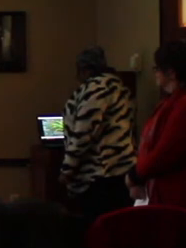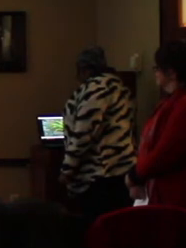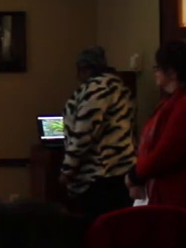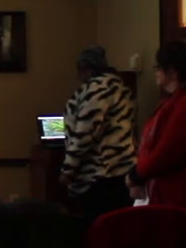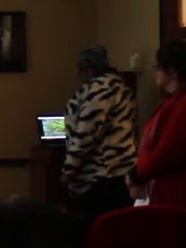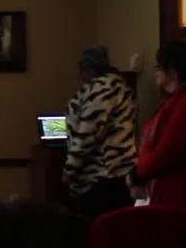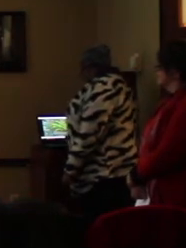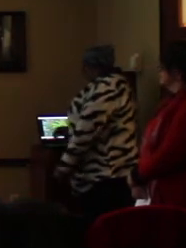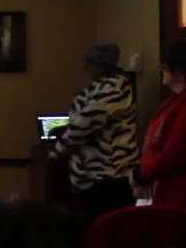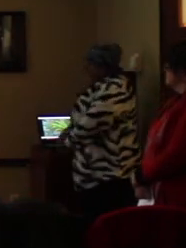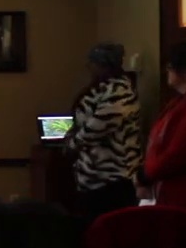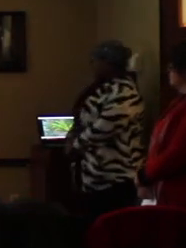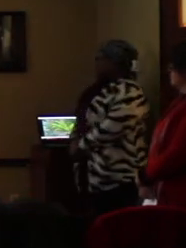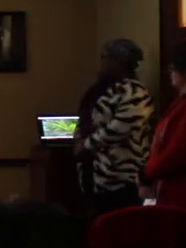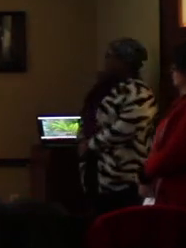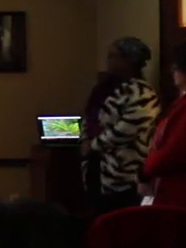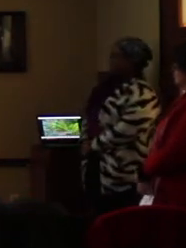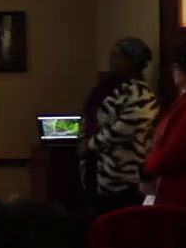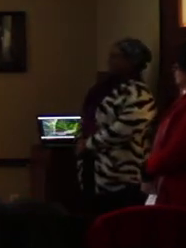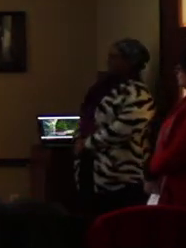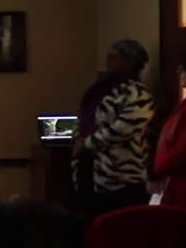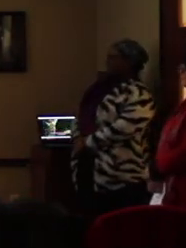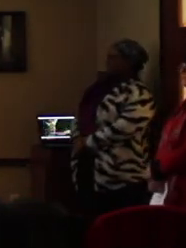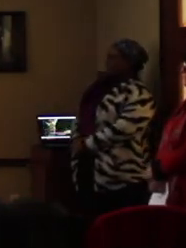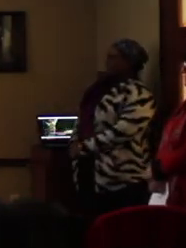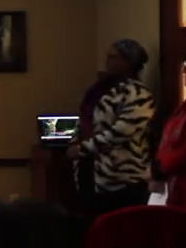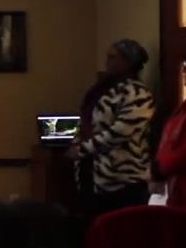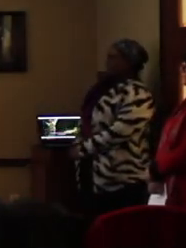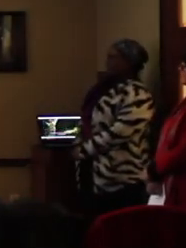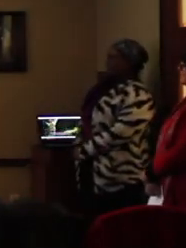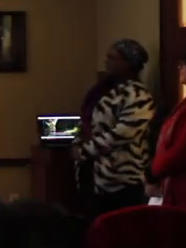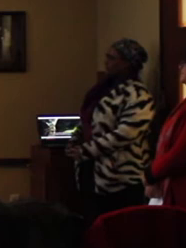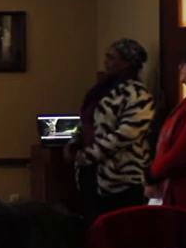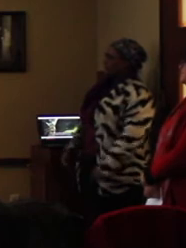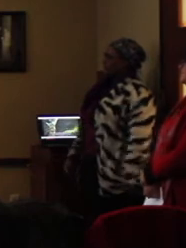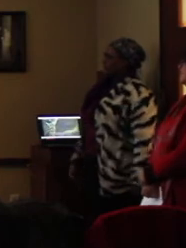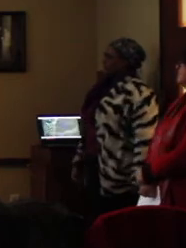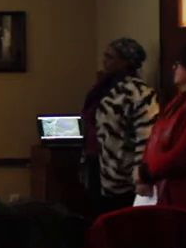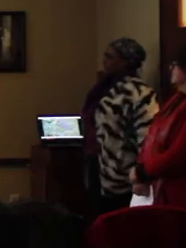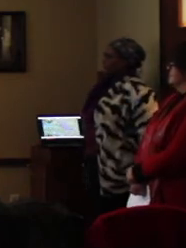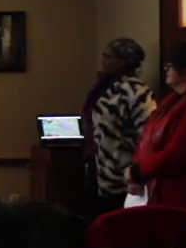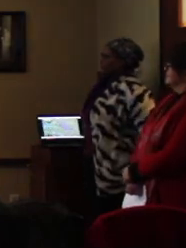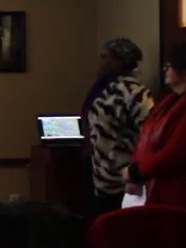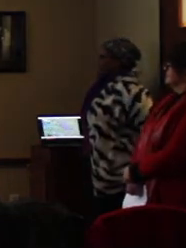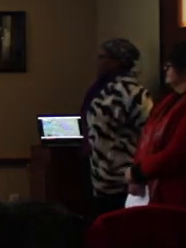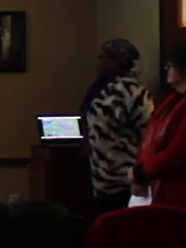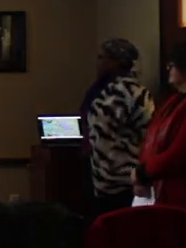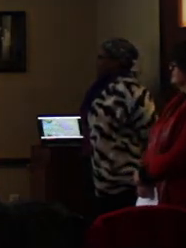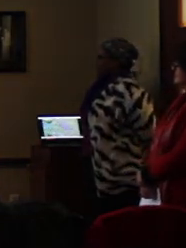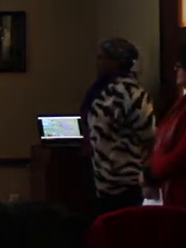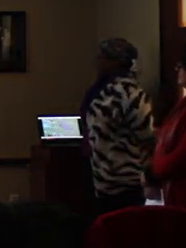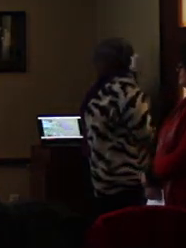En las afueras de La Habana, o en lo alto de esos remotos pueblos capitalinos cuyo paisaje se extravía perdido en